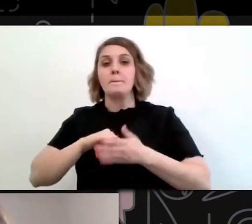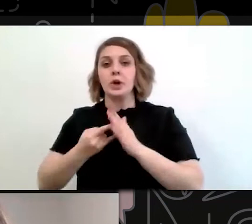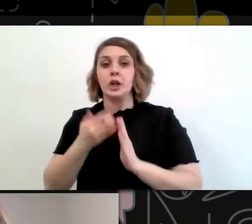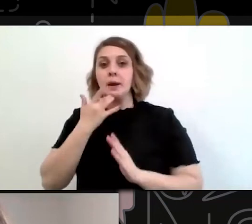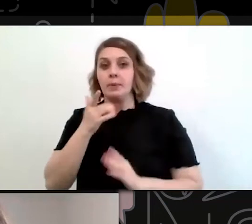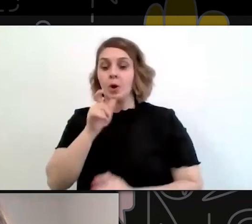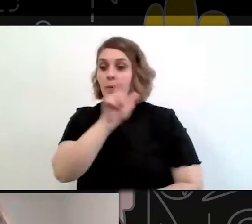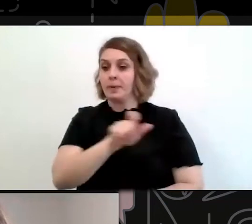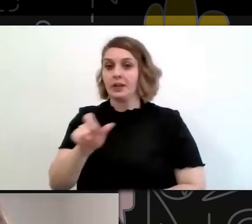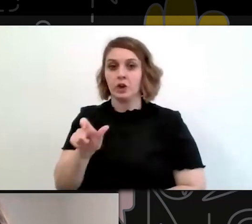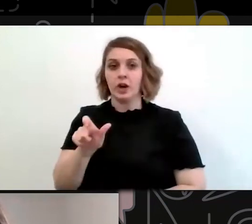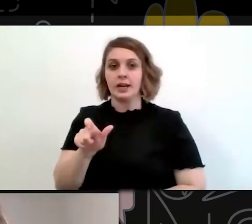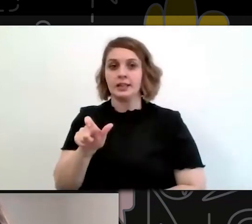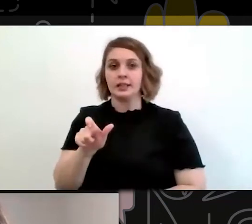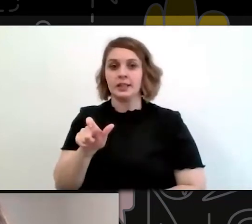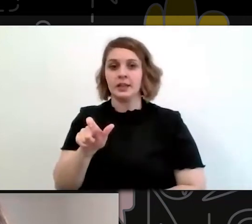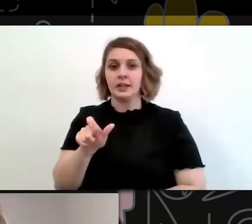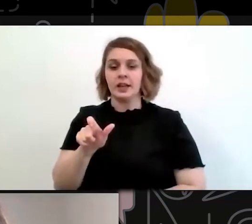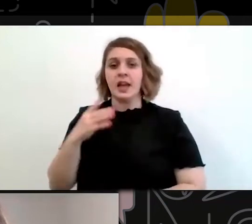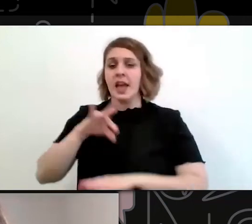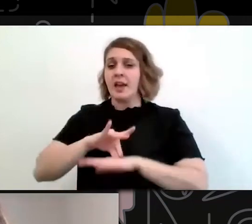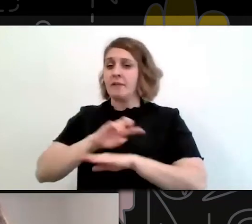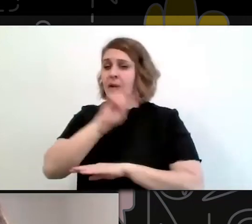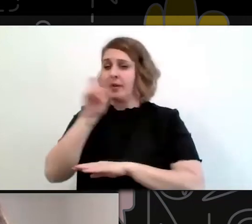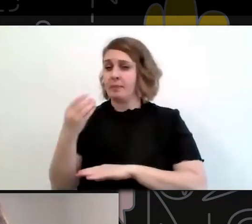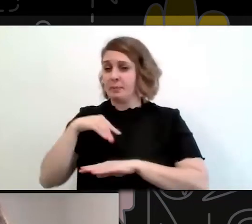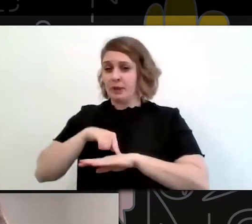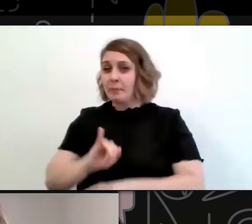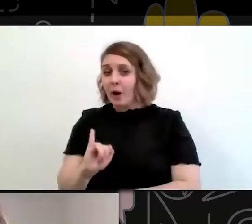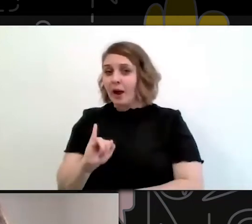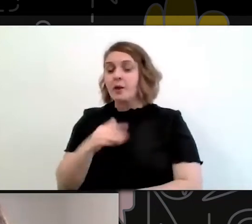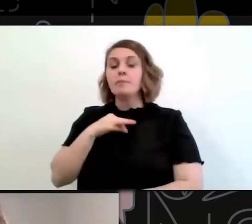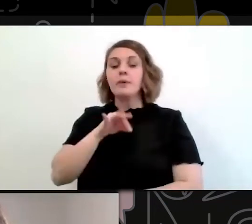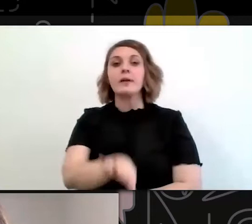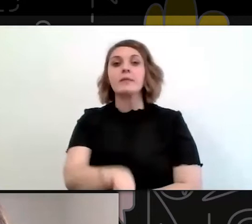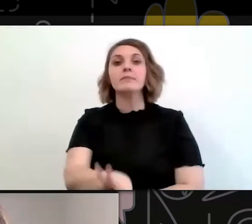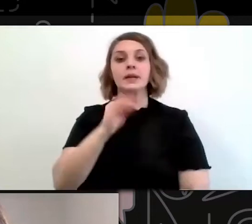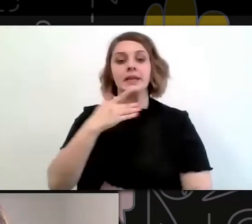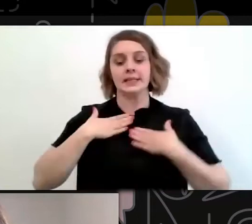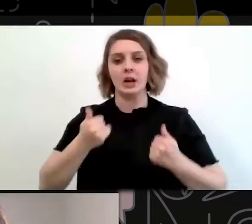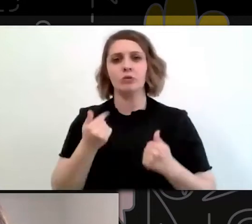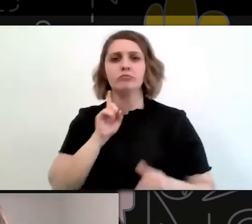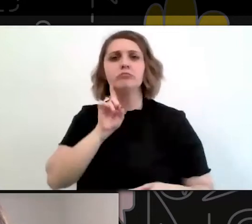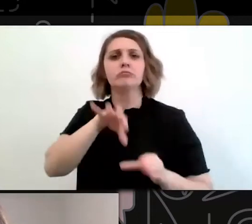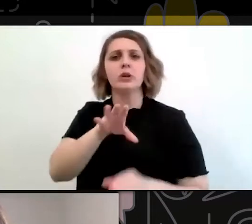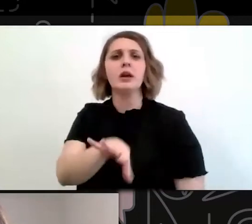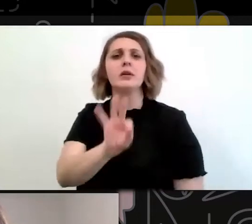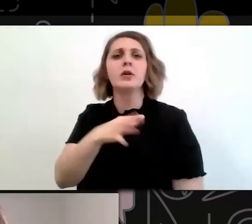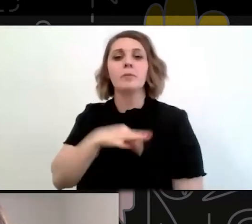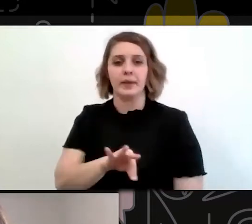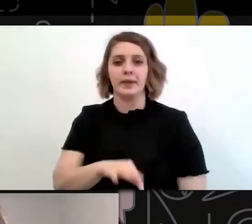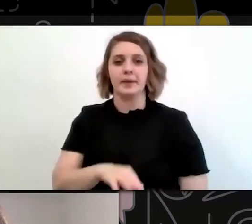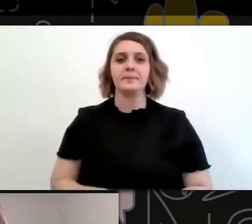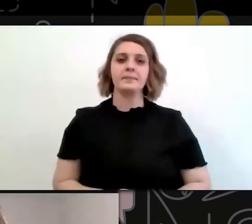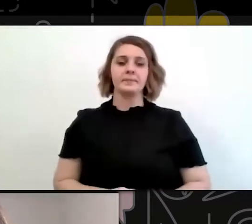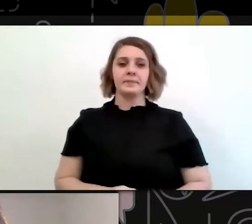que tienen varias enfermedades a la vez, puedan participar en las decisiones sobre su salud. Coordina el MOOC